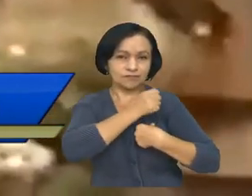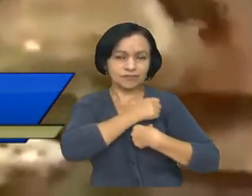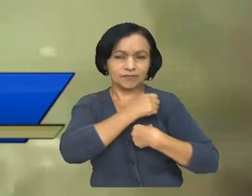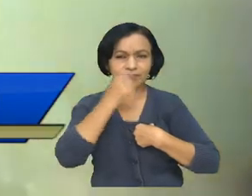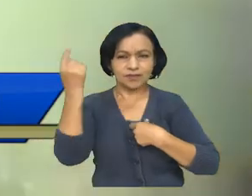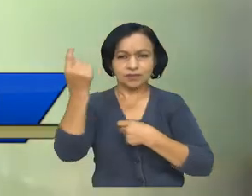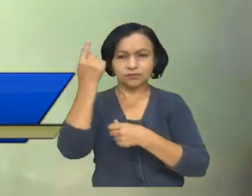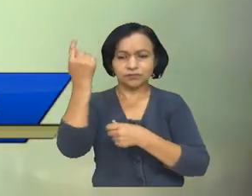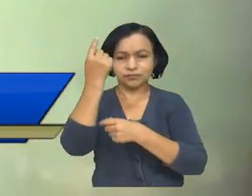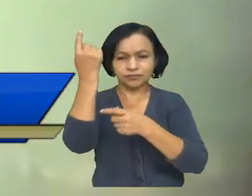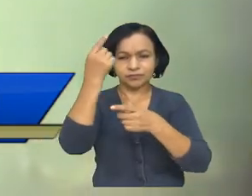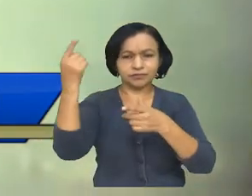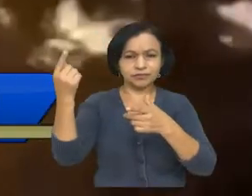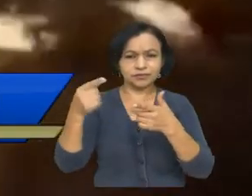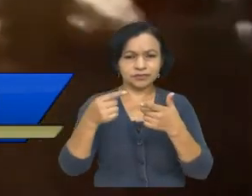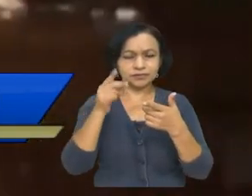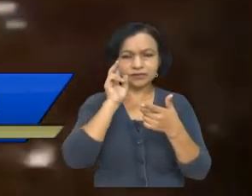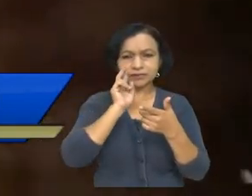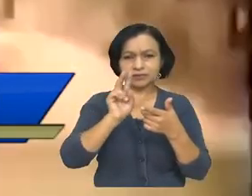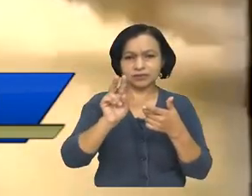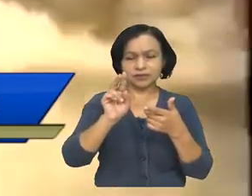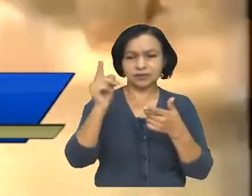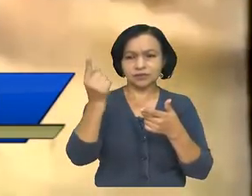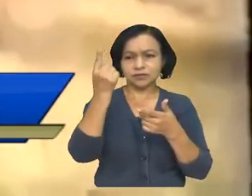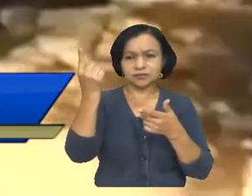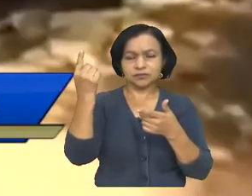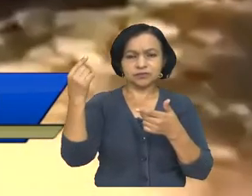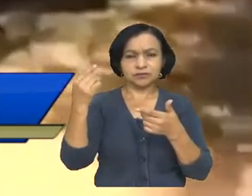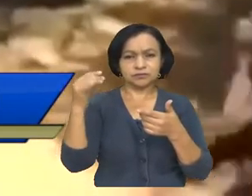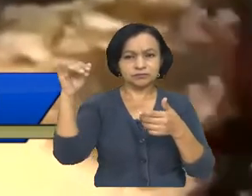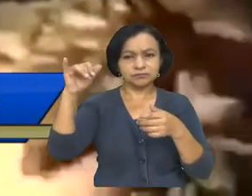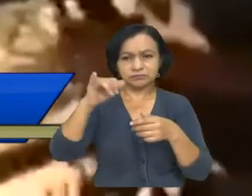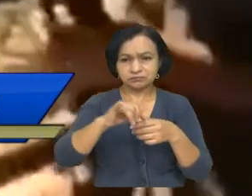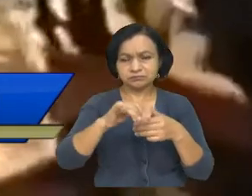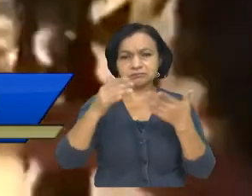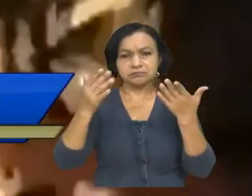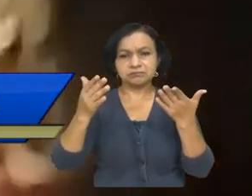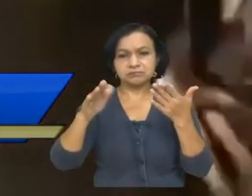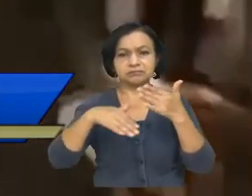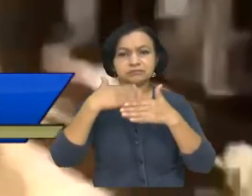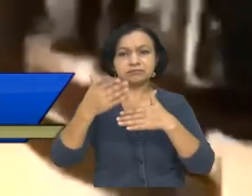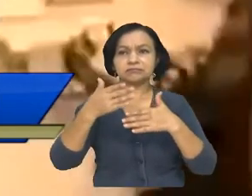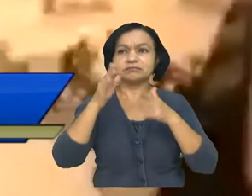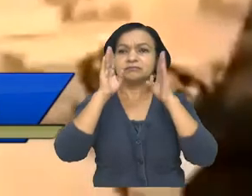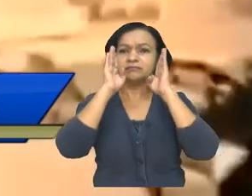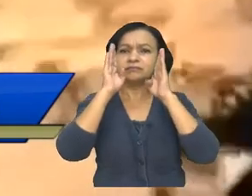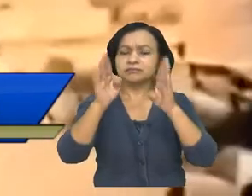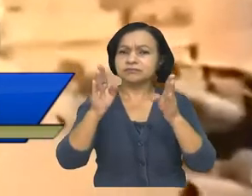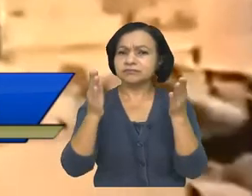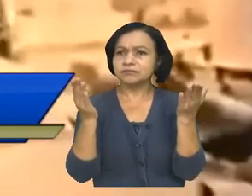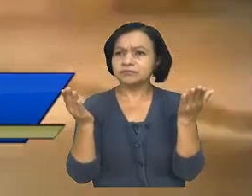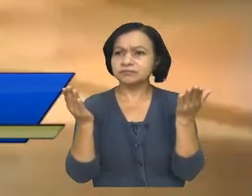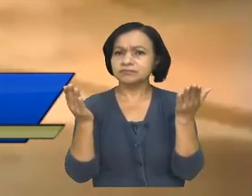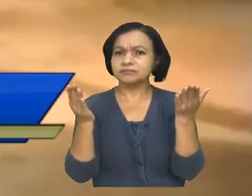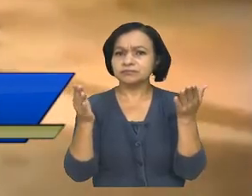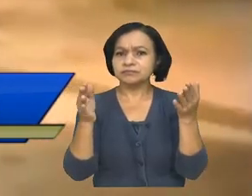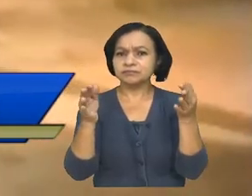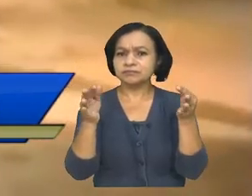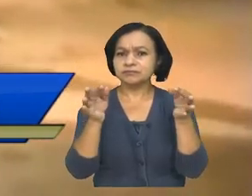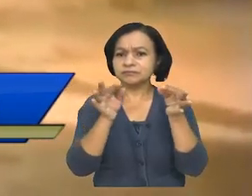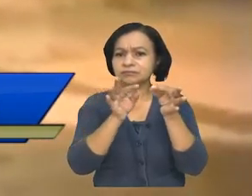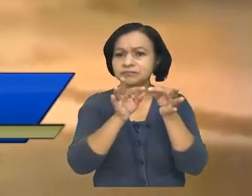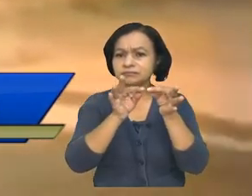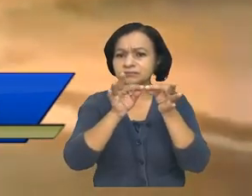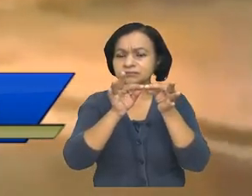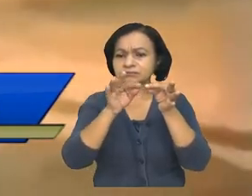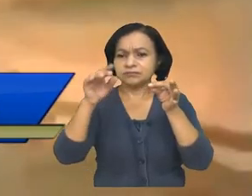ya a veces llegaba sobre el helicóptero, así, y después una cosa que me llamaba la atención, que ponían telas alrededor del